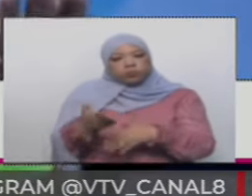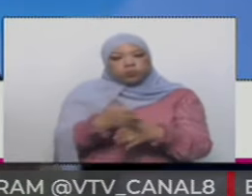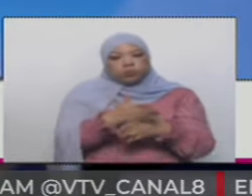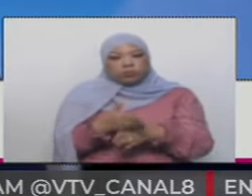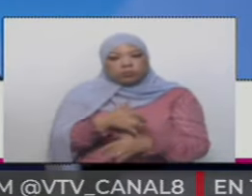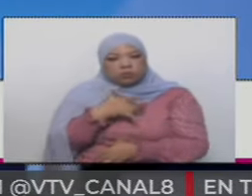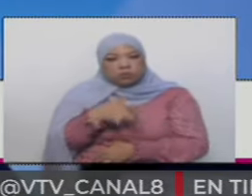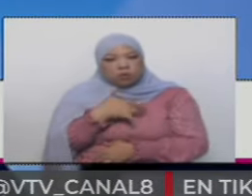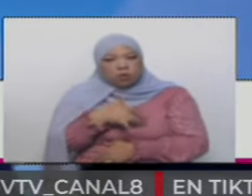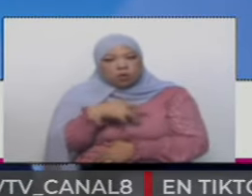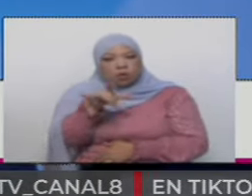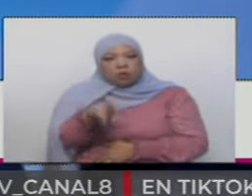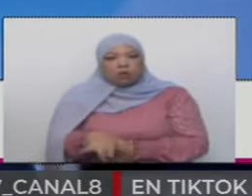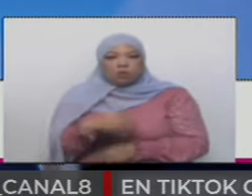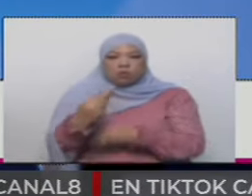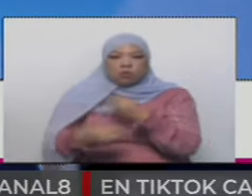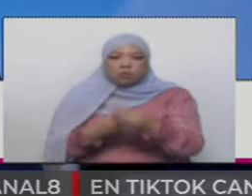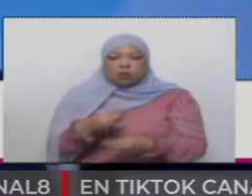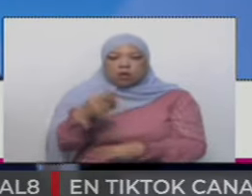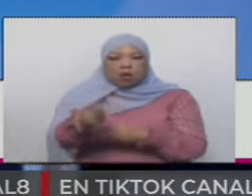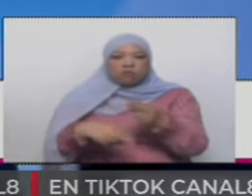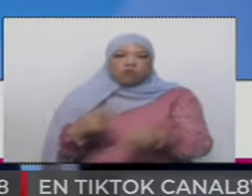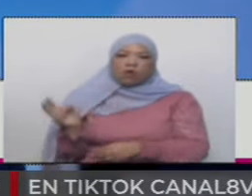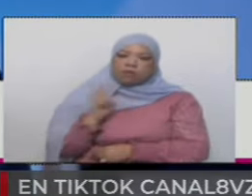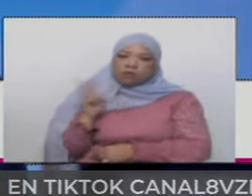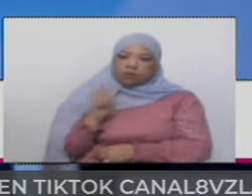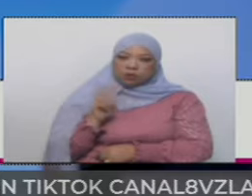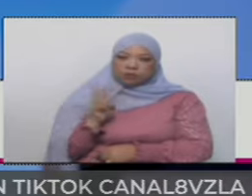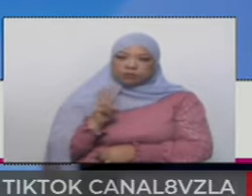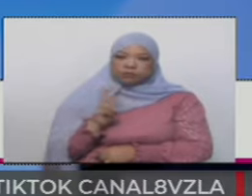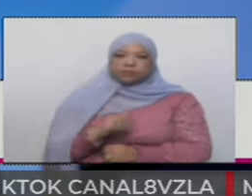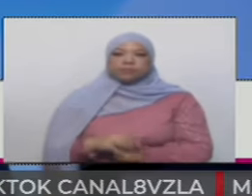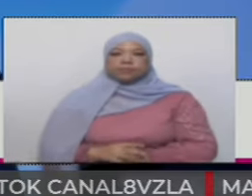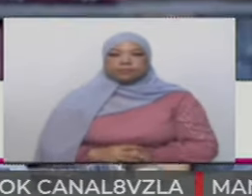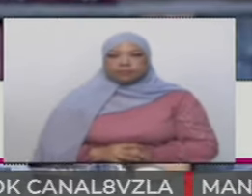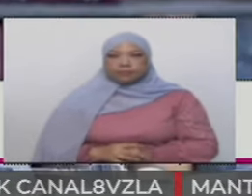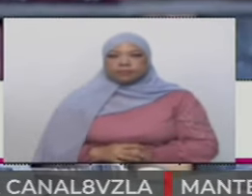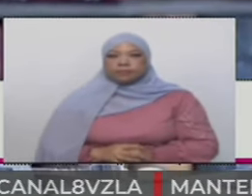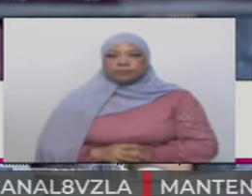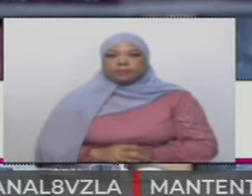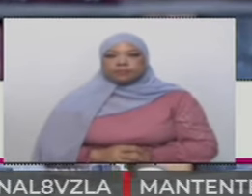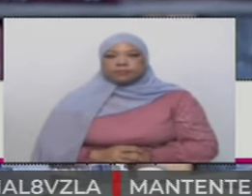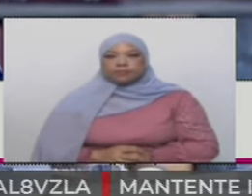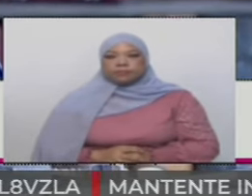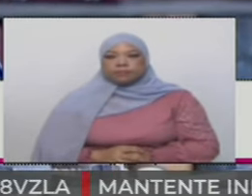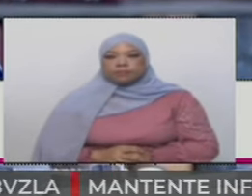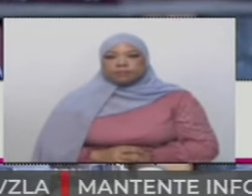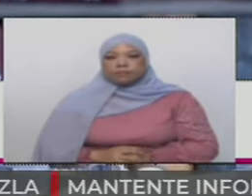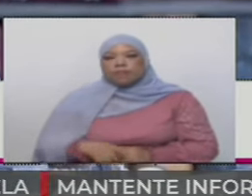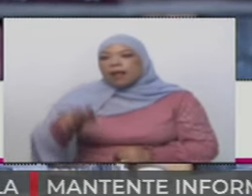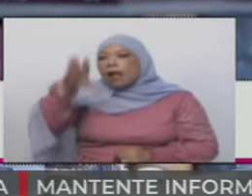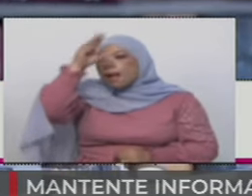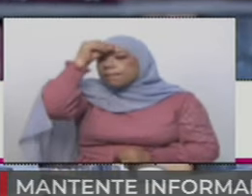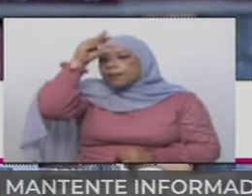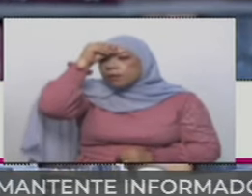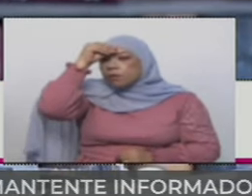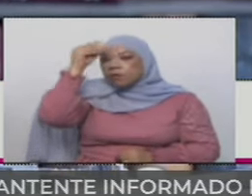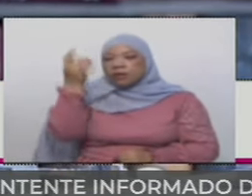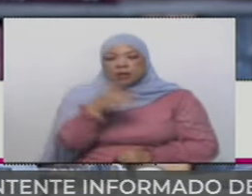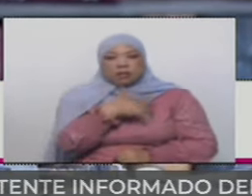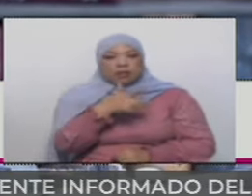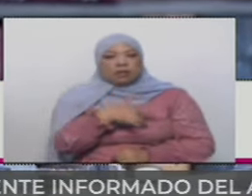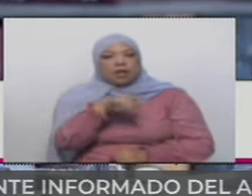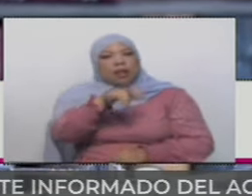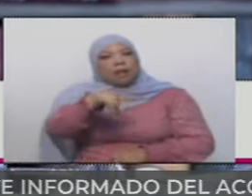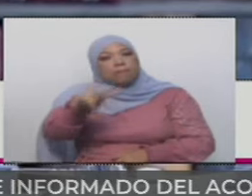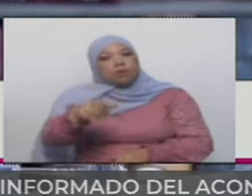sensible, como es usted, hacia todos los venezolanos. Para que ustedes vean, aprendamos de la sencillez de la